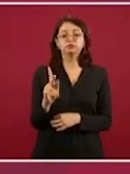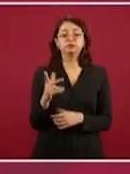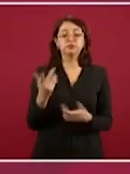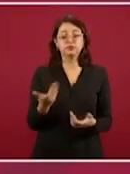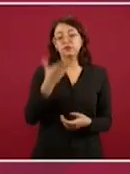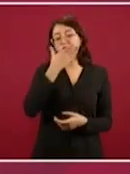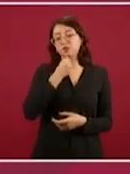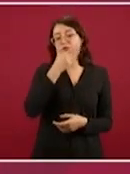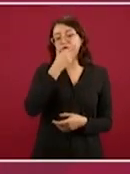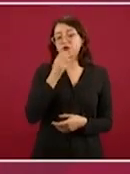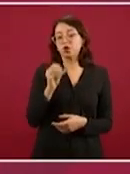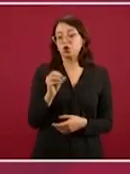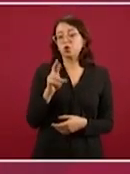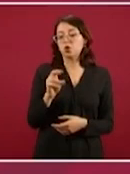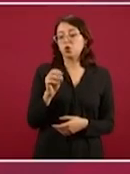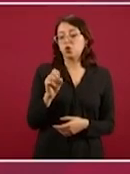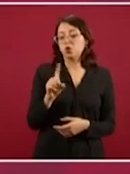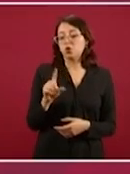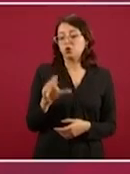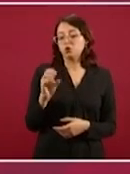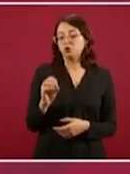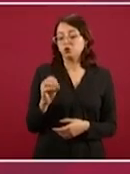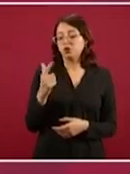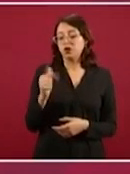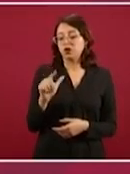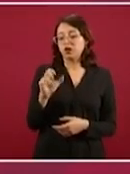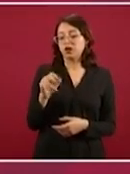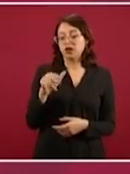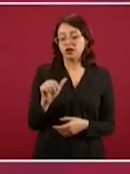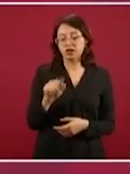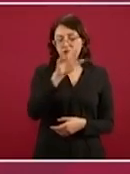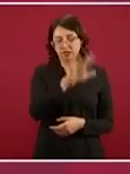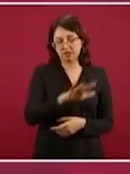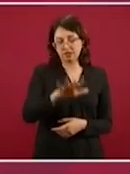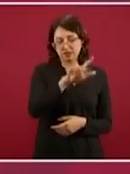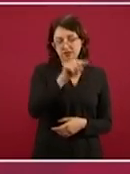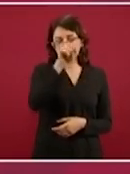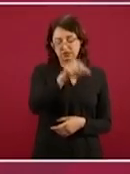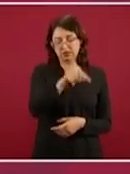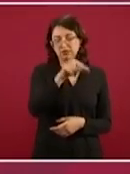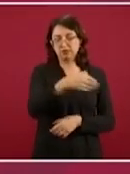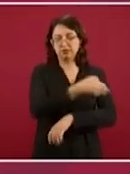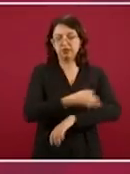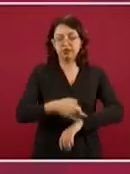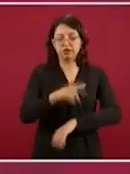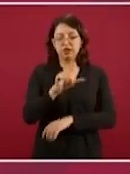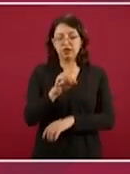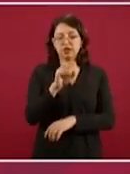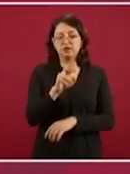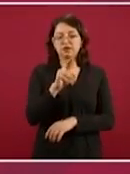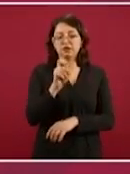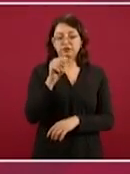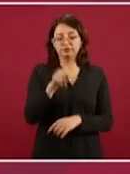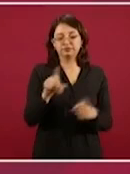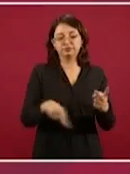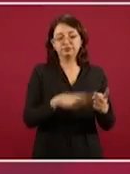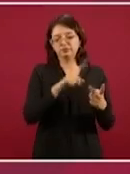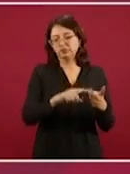Galeana, donde está la familia Levarón, la familia